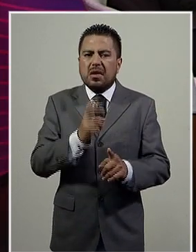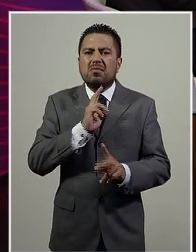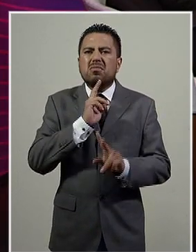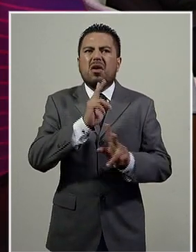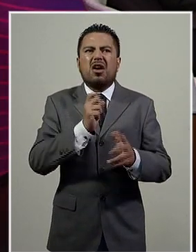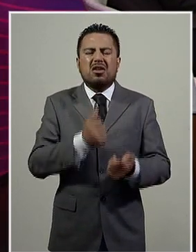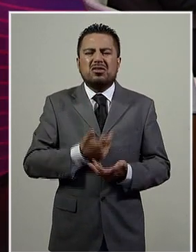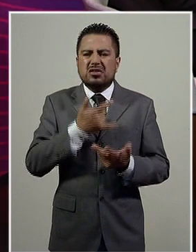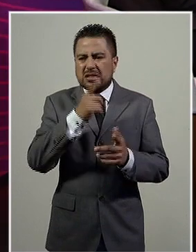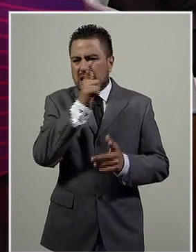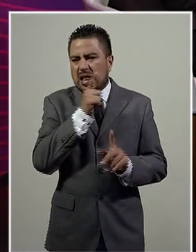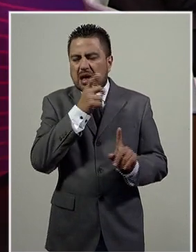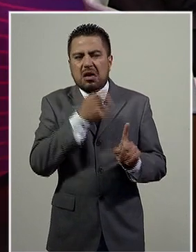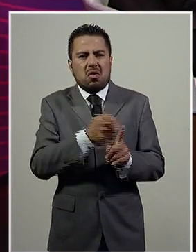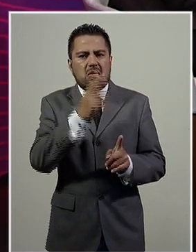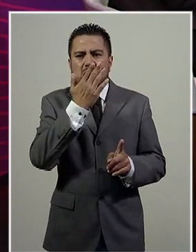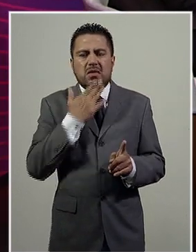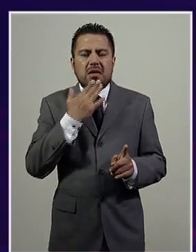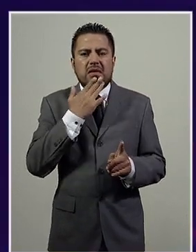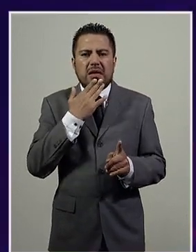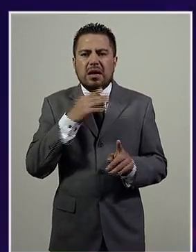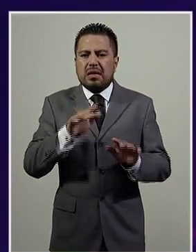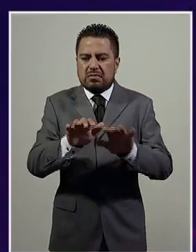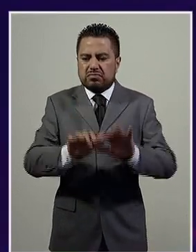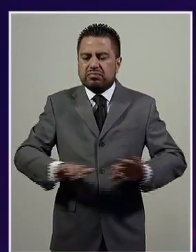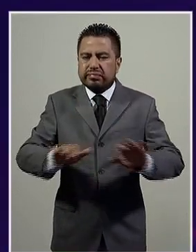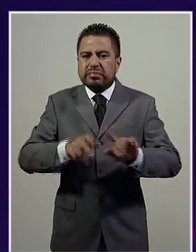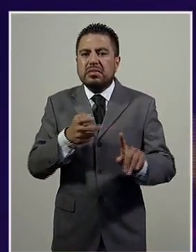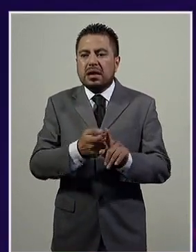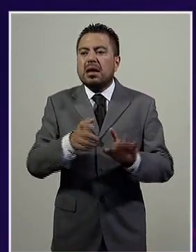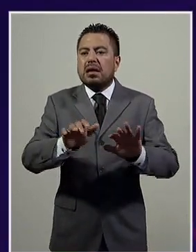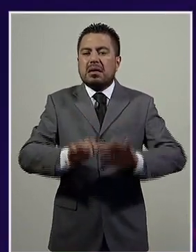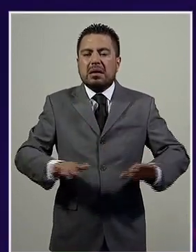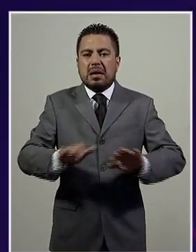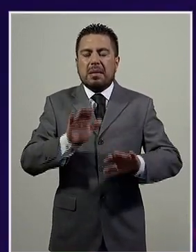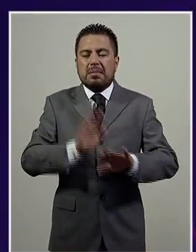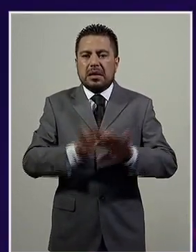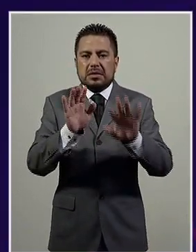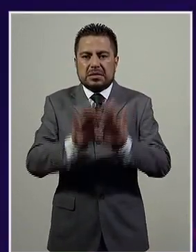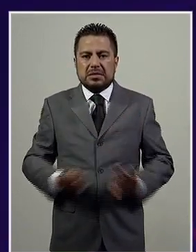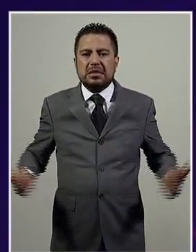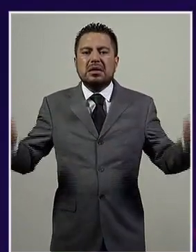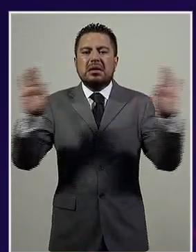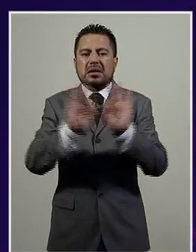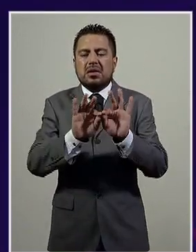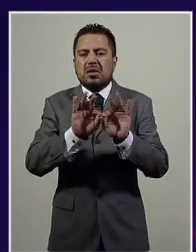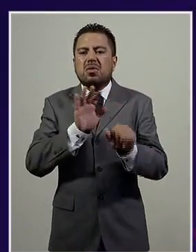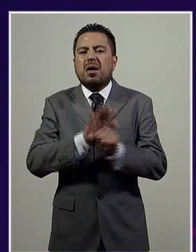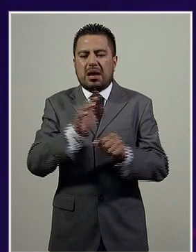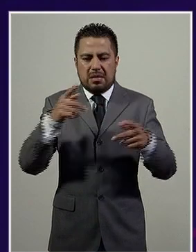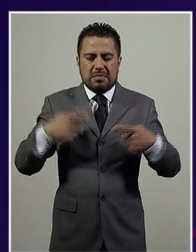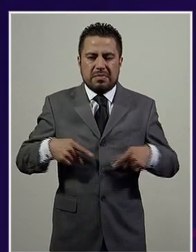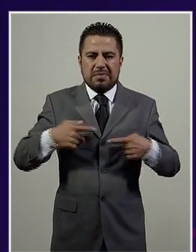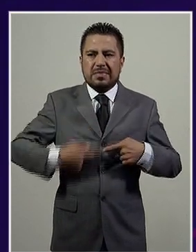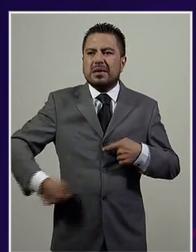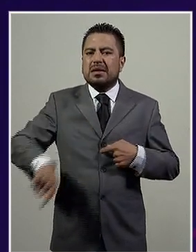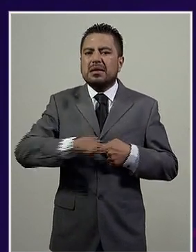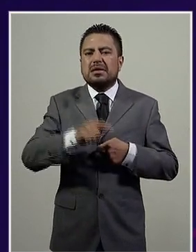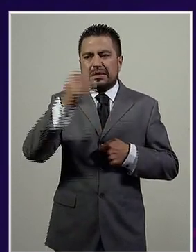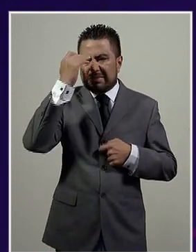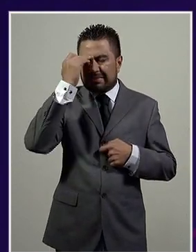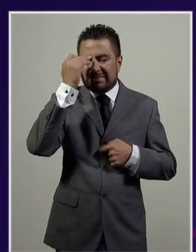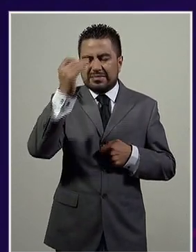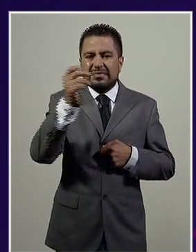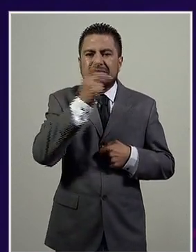vocabulario de esa lengua que no hay en la máquina. Y entonces la máquina es más importante que la persona, ¿no? Y se tardaron